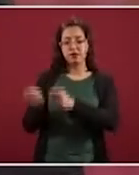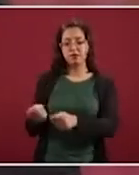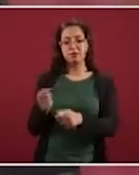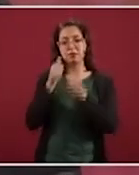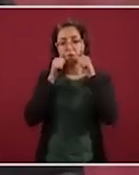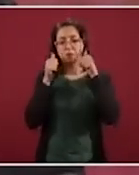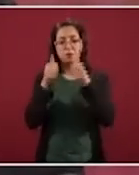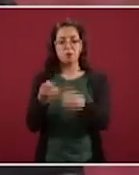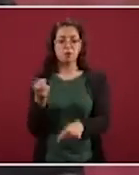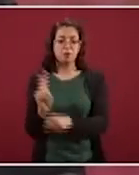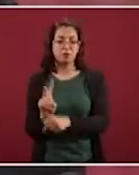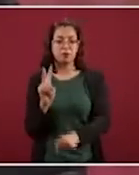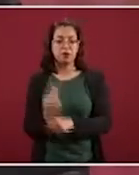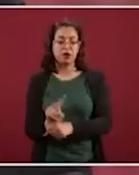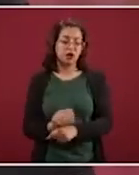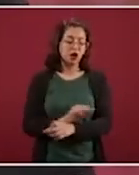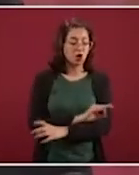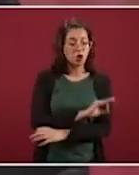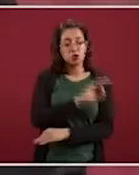seguimiento a operaciones